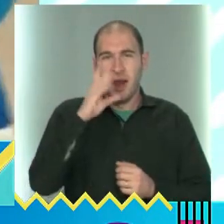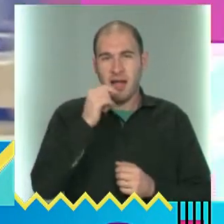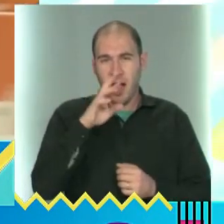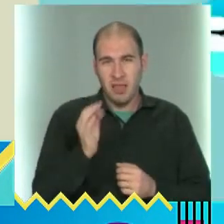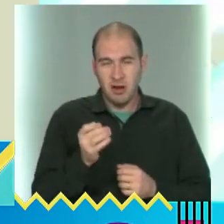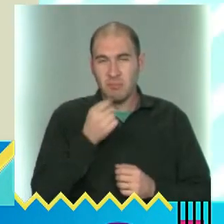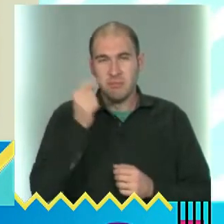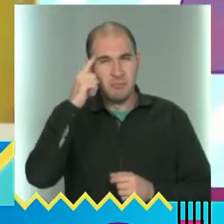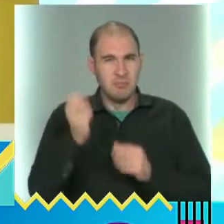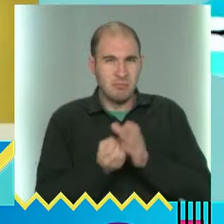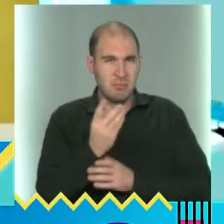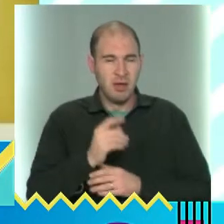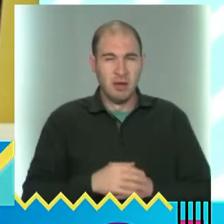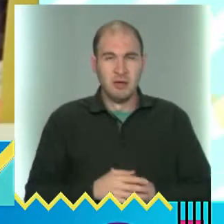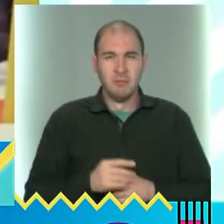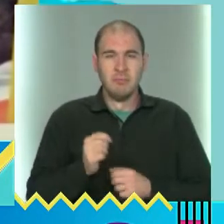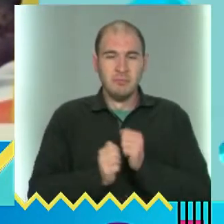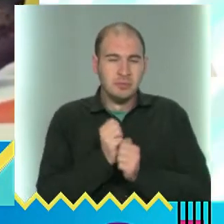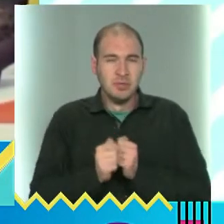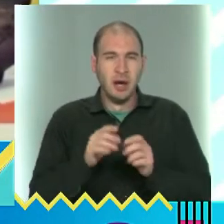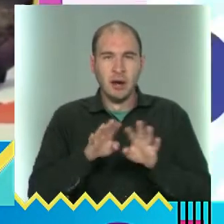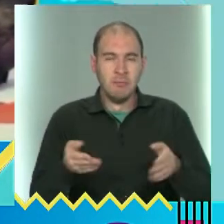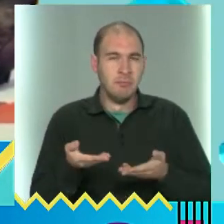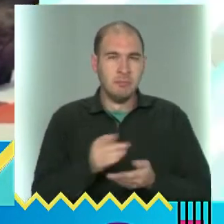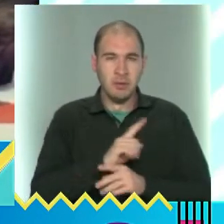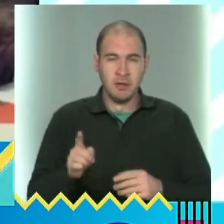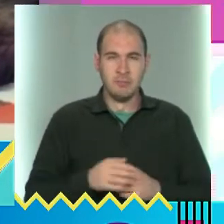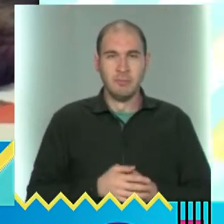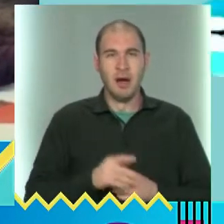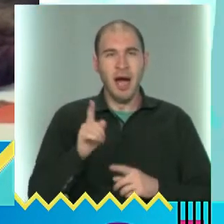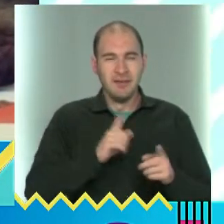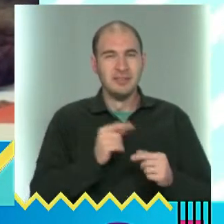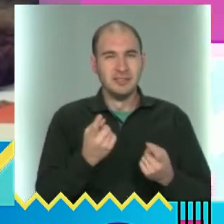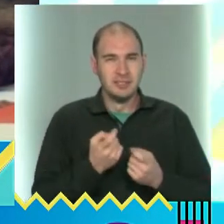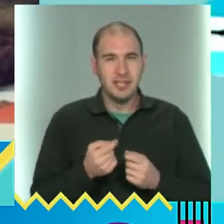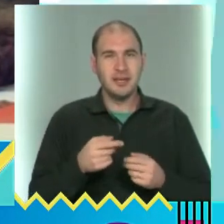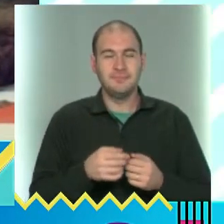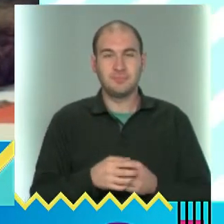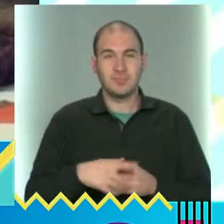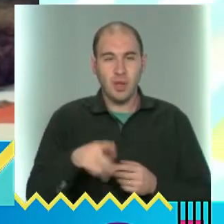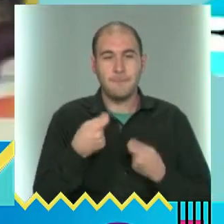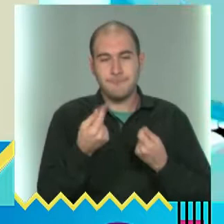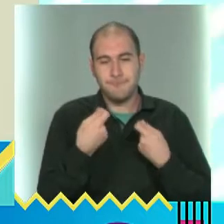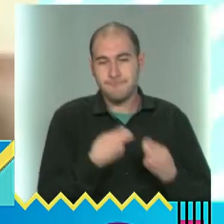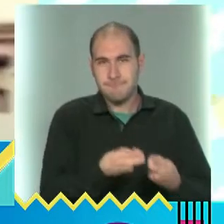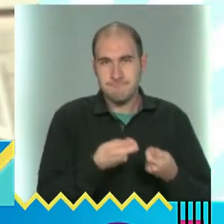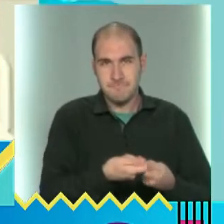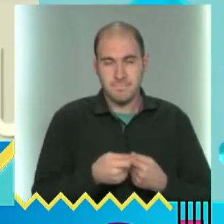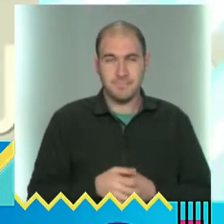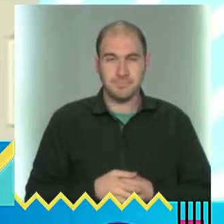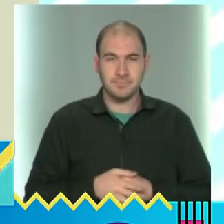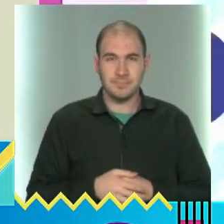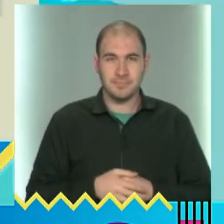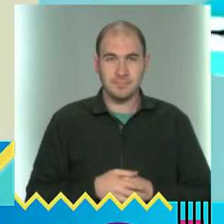de última el inventor, no el fabricante de camillas. Entonces por ahí es necesaria la inyección de dinero para empezar